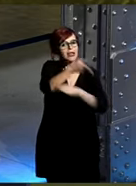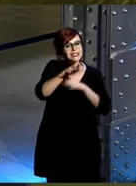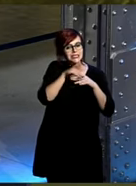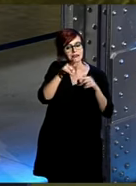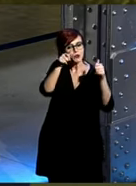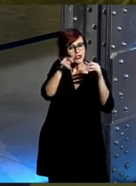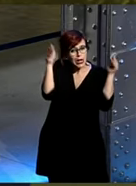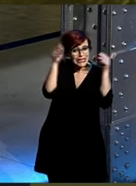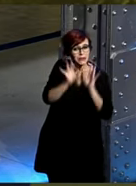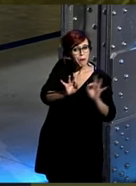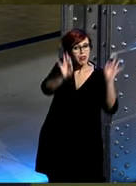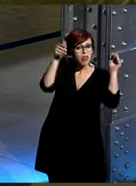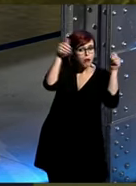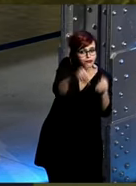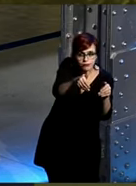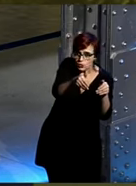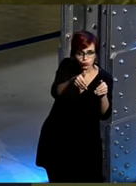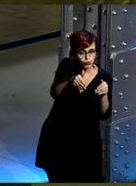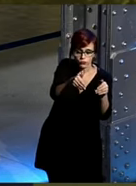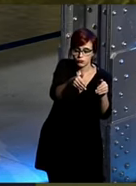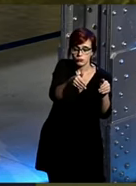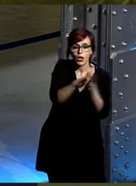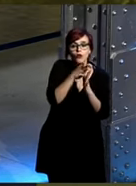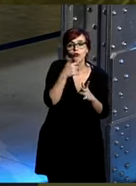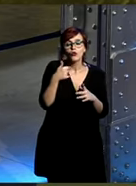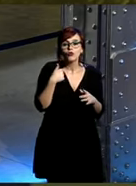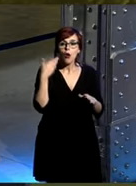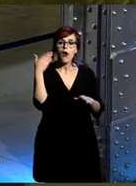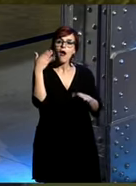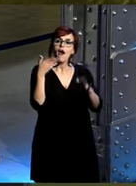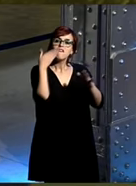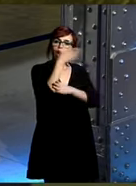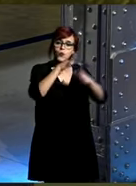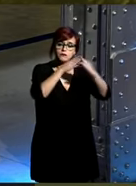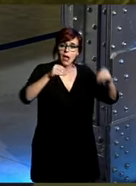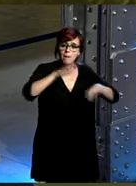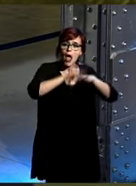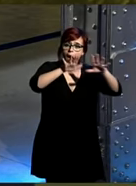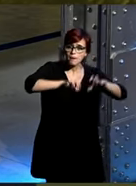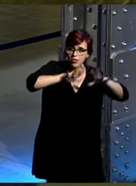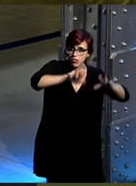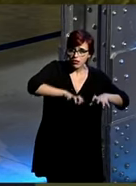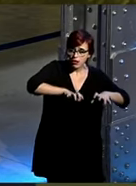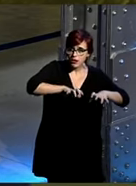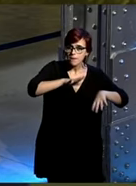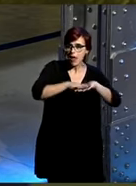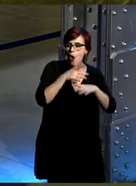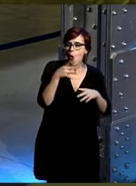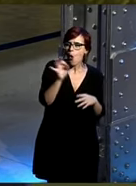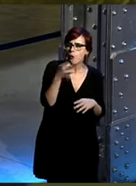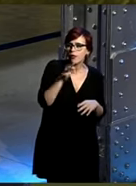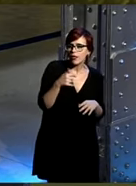universidad, lo podemos contar de muchas maneras. Voy a la universidad a aprender, voy a la universidad a saber formular